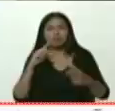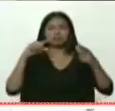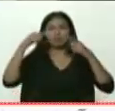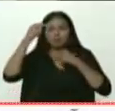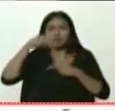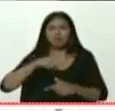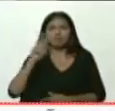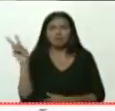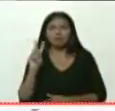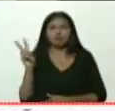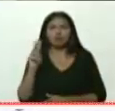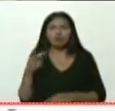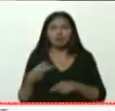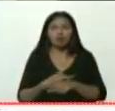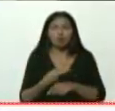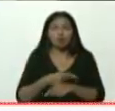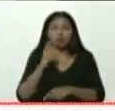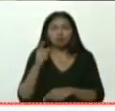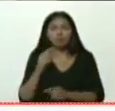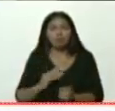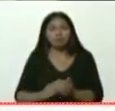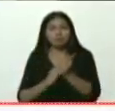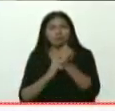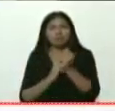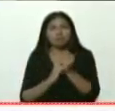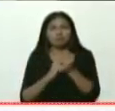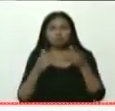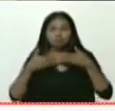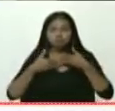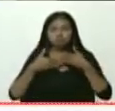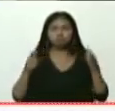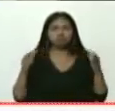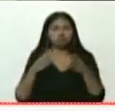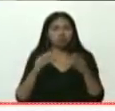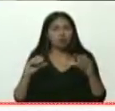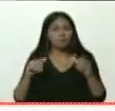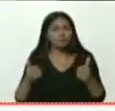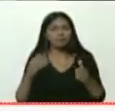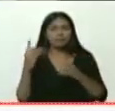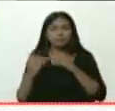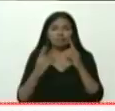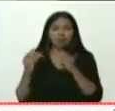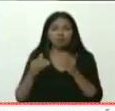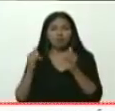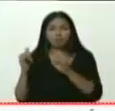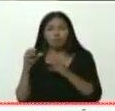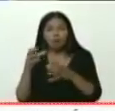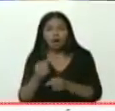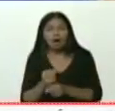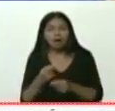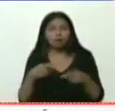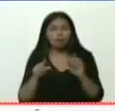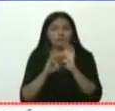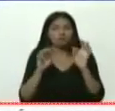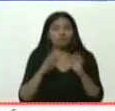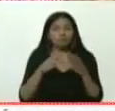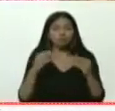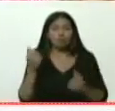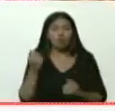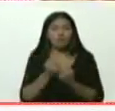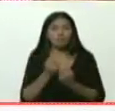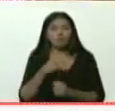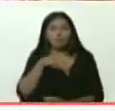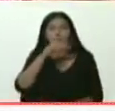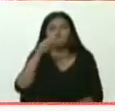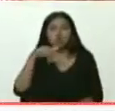de Venezuela y del gobierno que presido a todas las iniciativas de diálogo que ustedes tomen. Todo el apoyo a